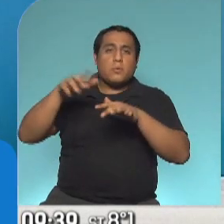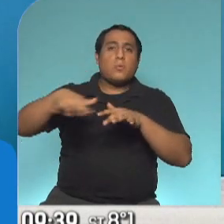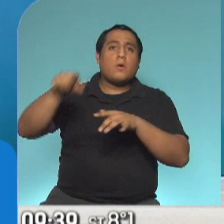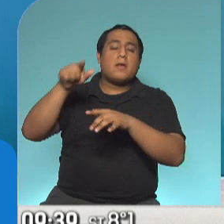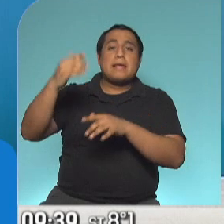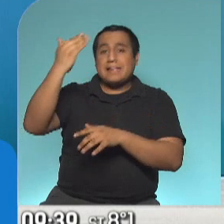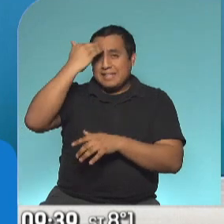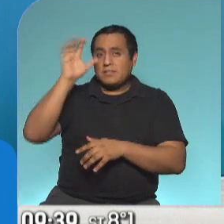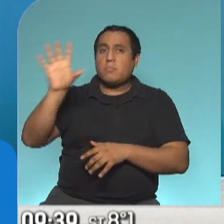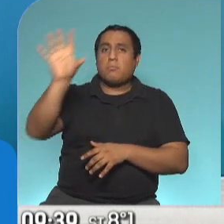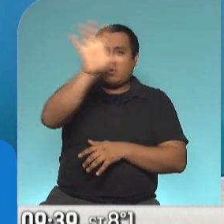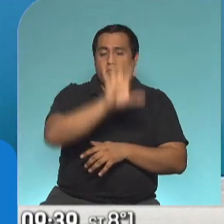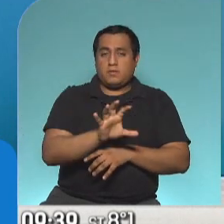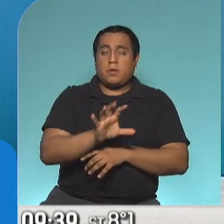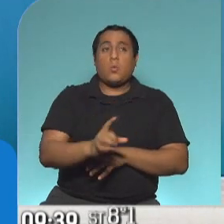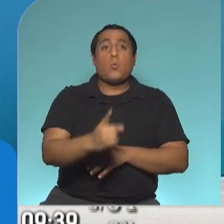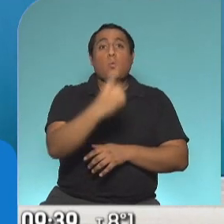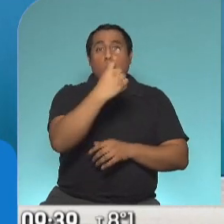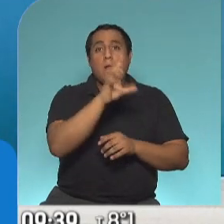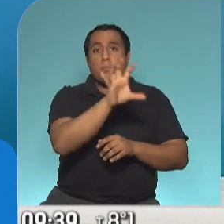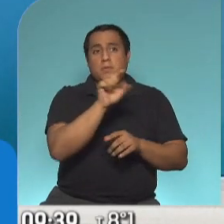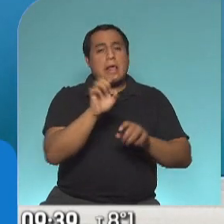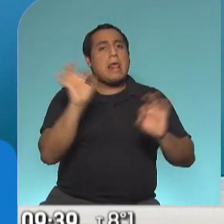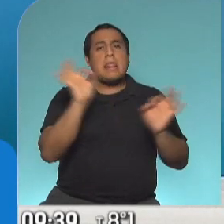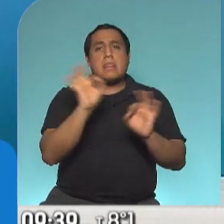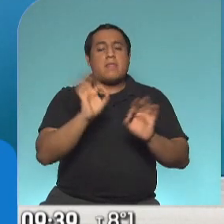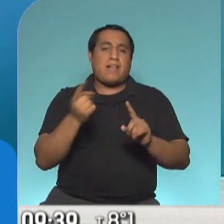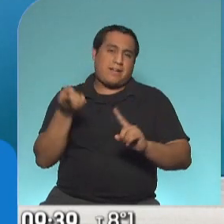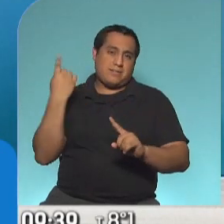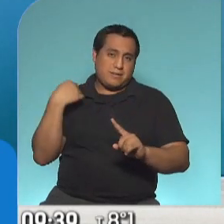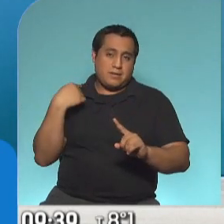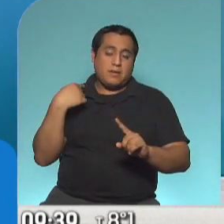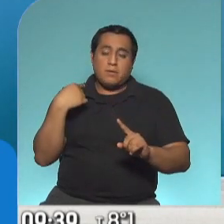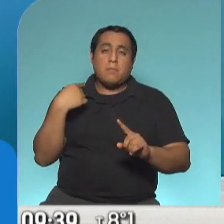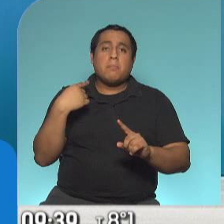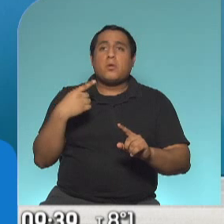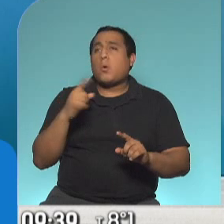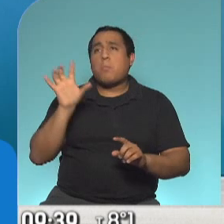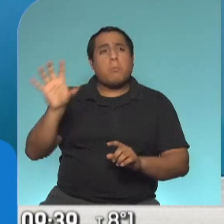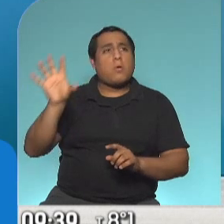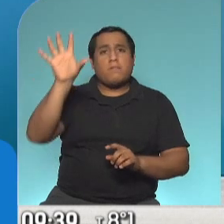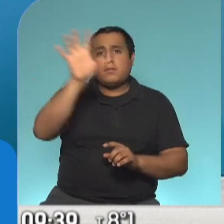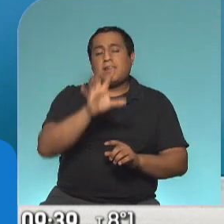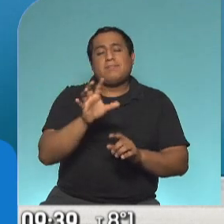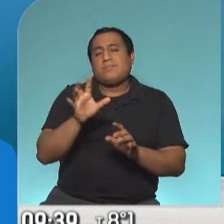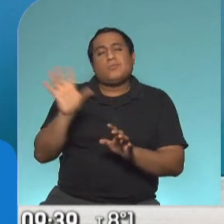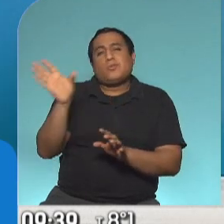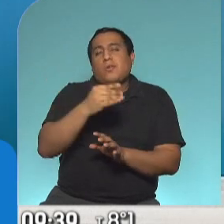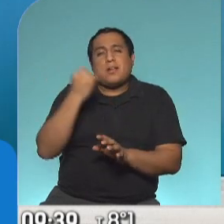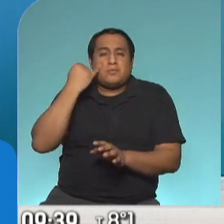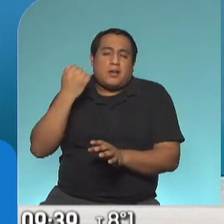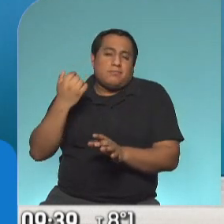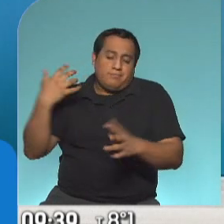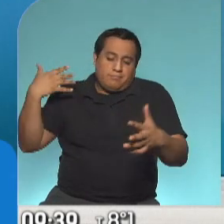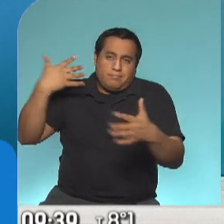15 provincias una sola provincia no presentó nuevos casos en el día de ayer y ninguna provincia ha dejado de confirmar casos en los últimos